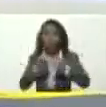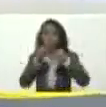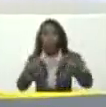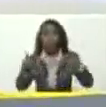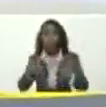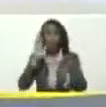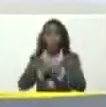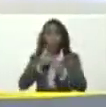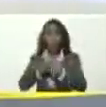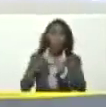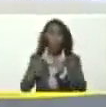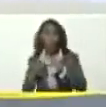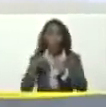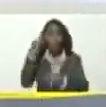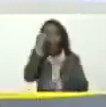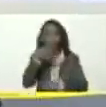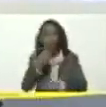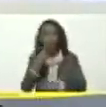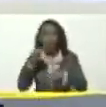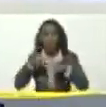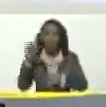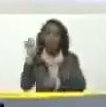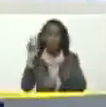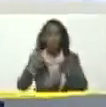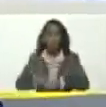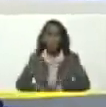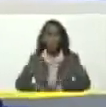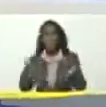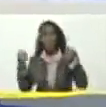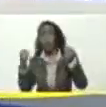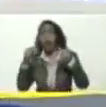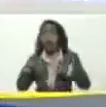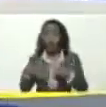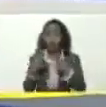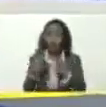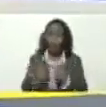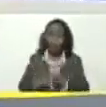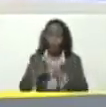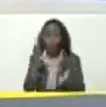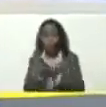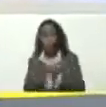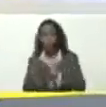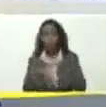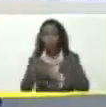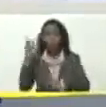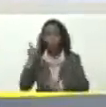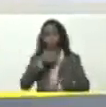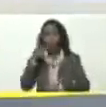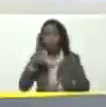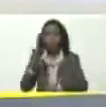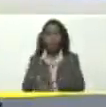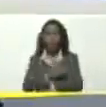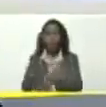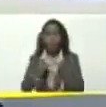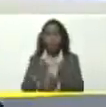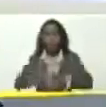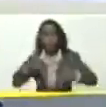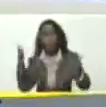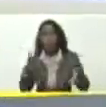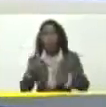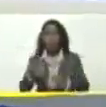Coros Infantiles y Juveniles de Venezuela rompieron el récord que tenía Rusia como la orquesta más grande del